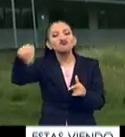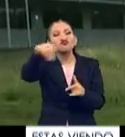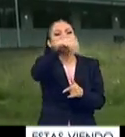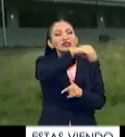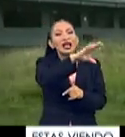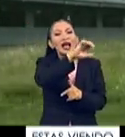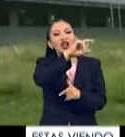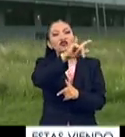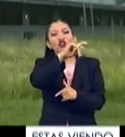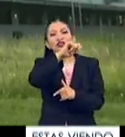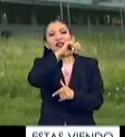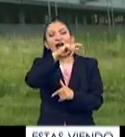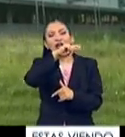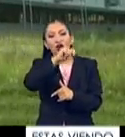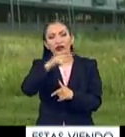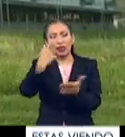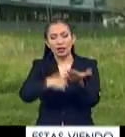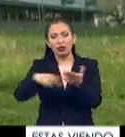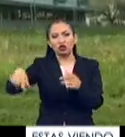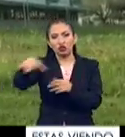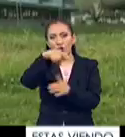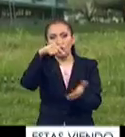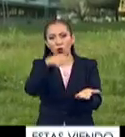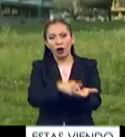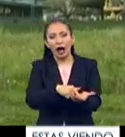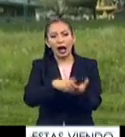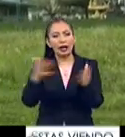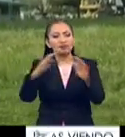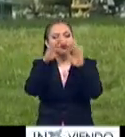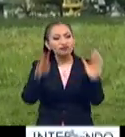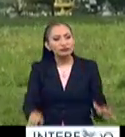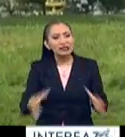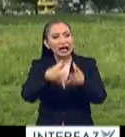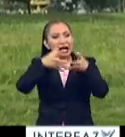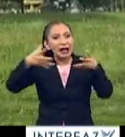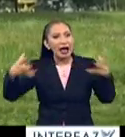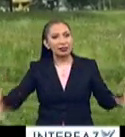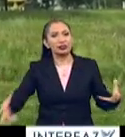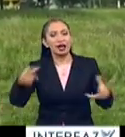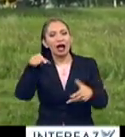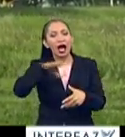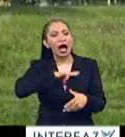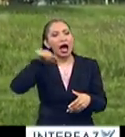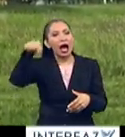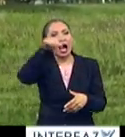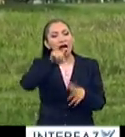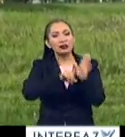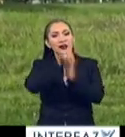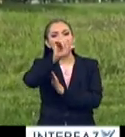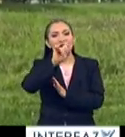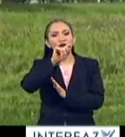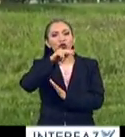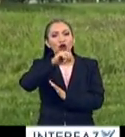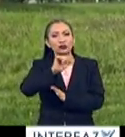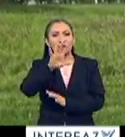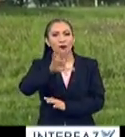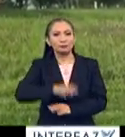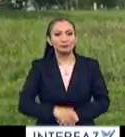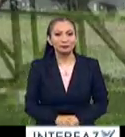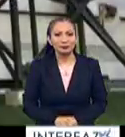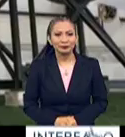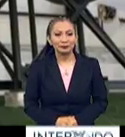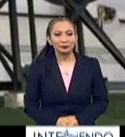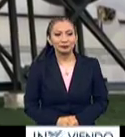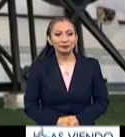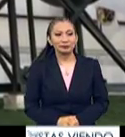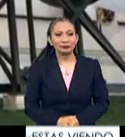nos dio Carlos Fontanot adentro de pues esta galería, este galerón donde se encuentra el Saturno V.